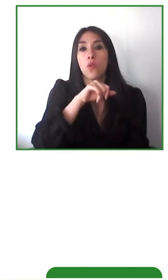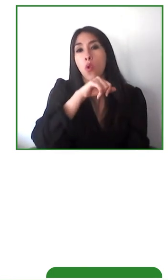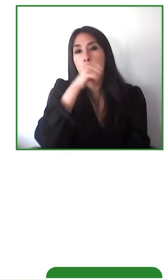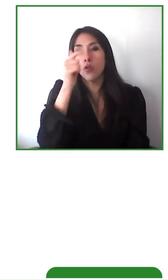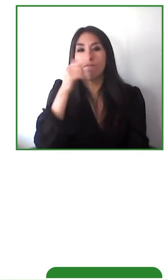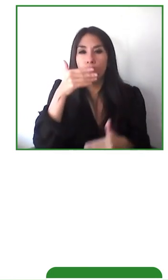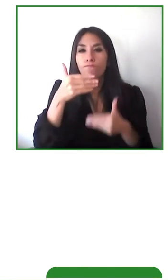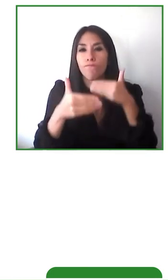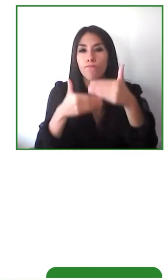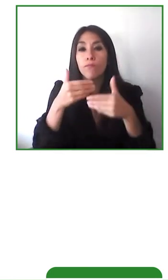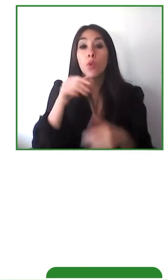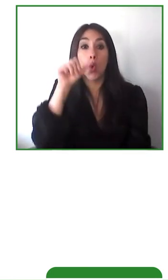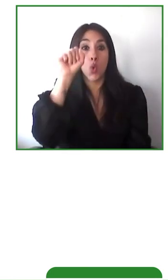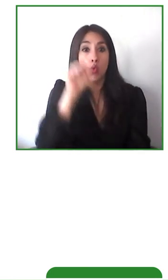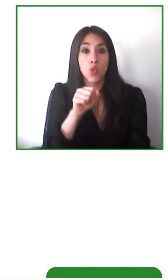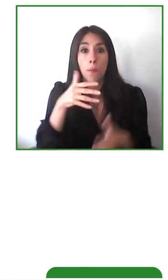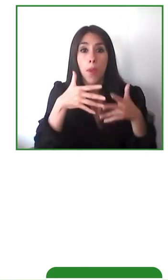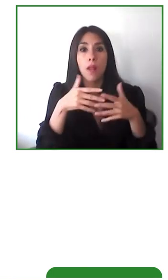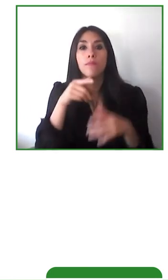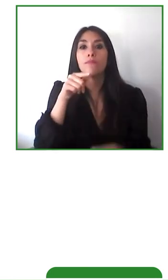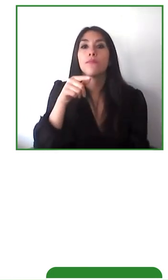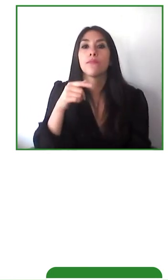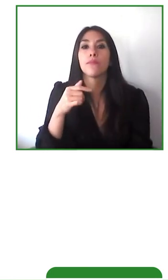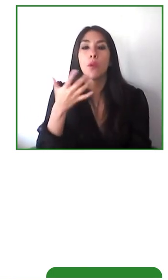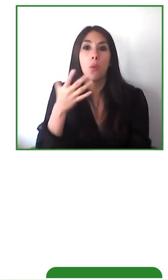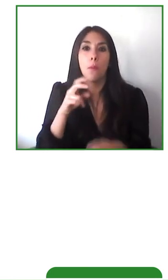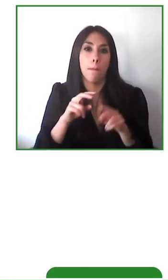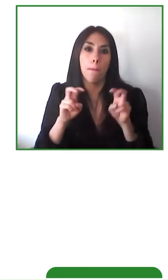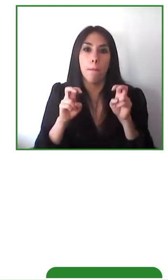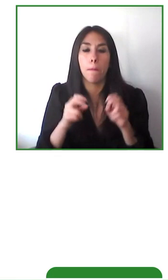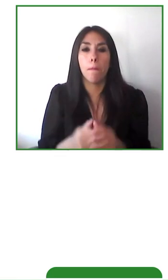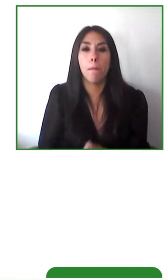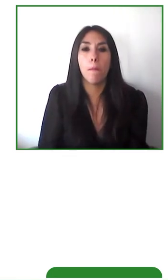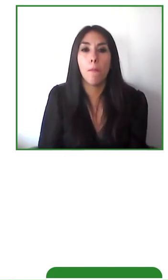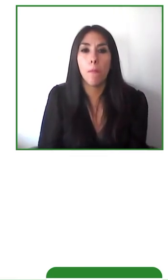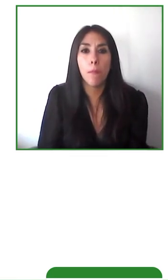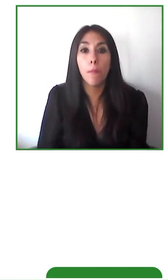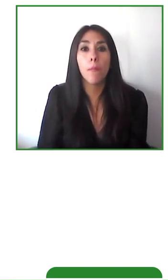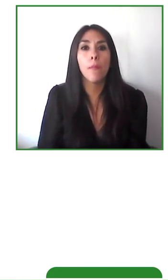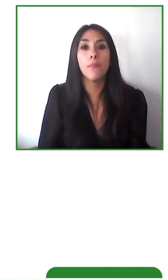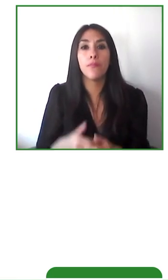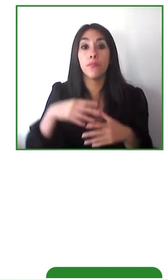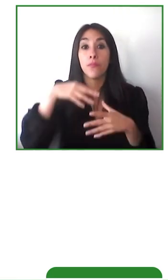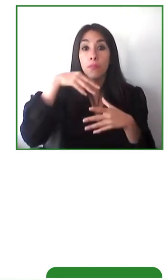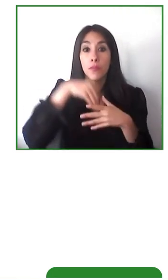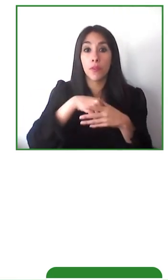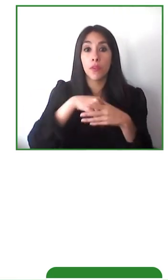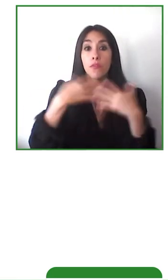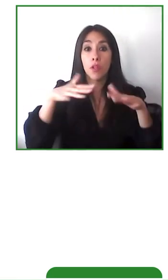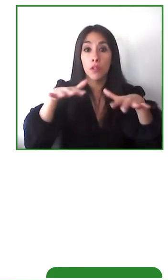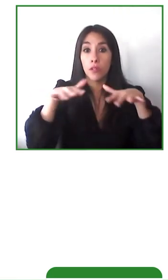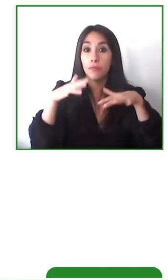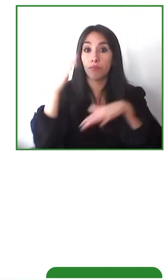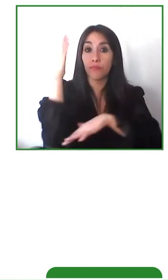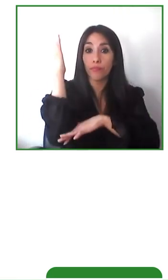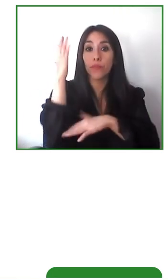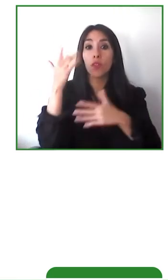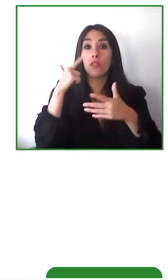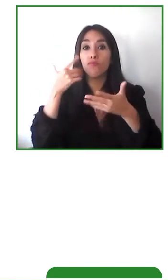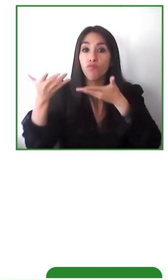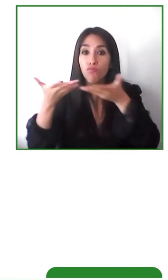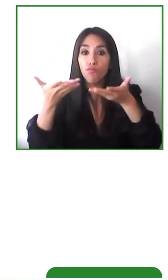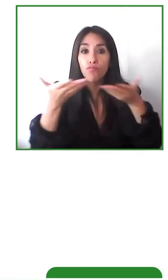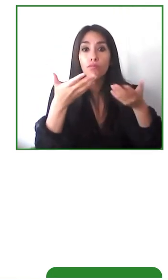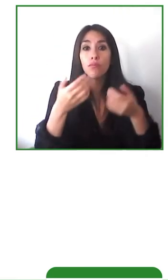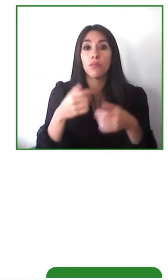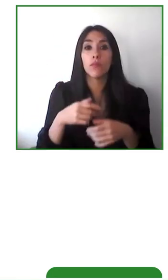y ya. Y dentro de esta sesión vamos a empezar con las presentaciones, las 3